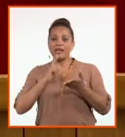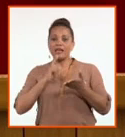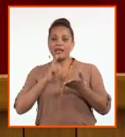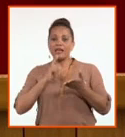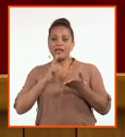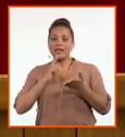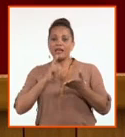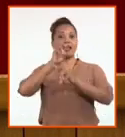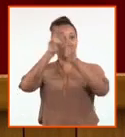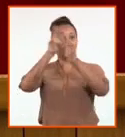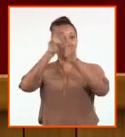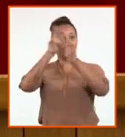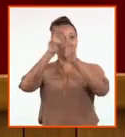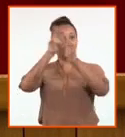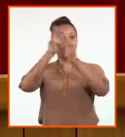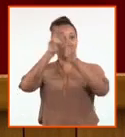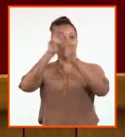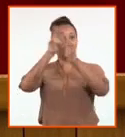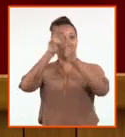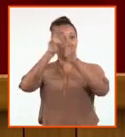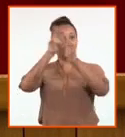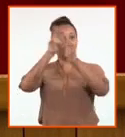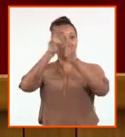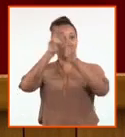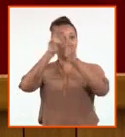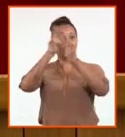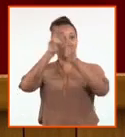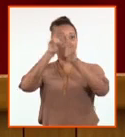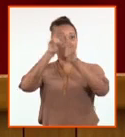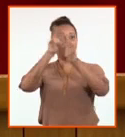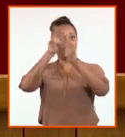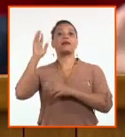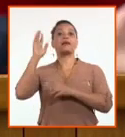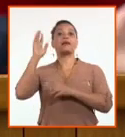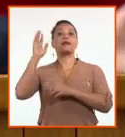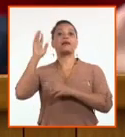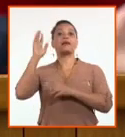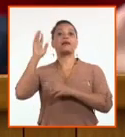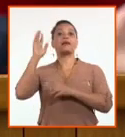desde el piso de una terminal.